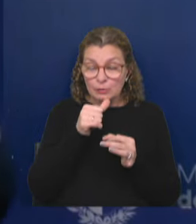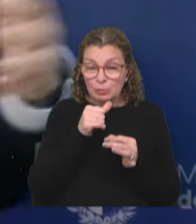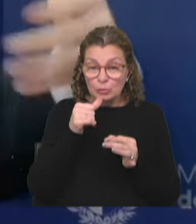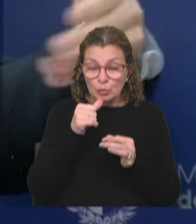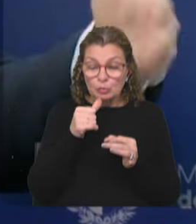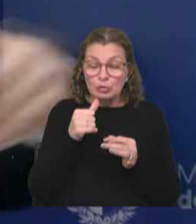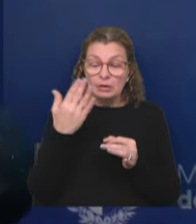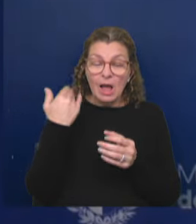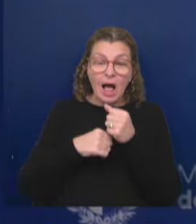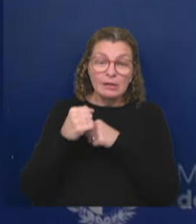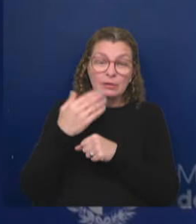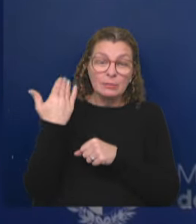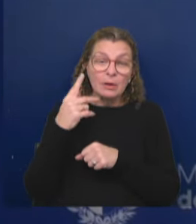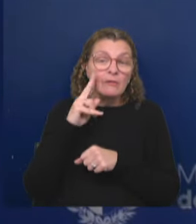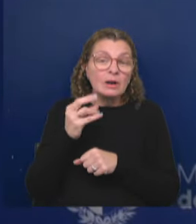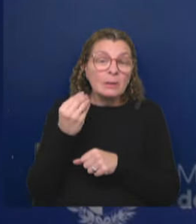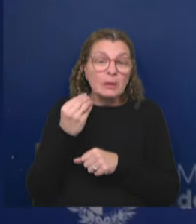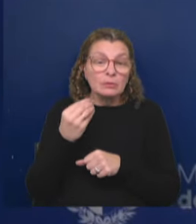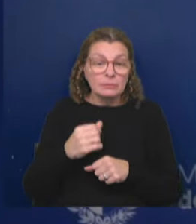anteriores y va mejorando la cifra.